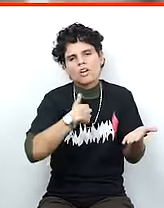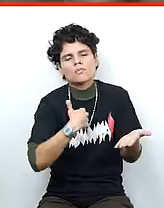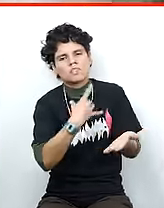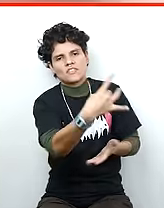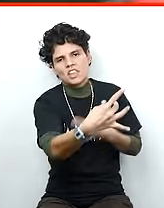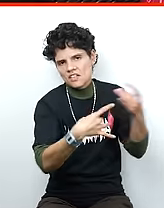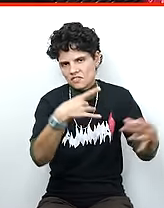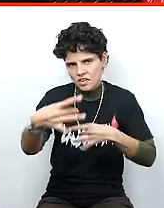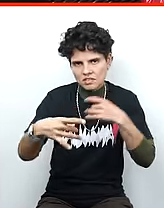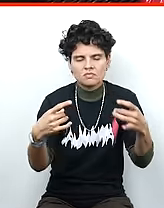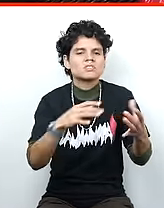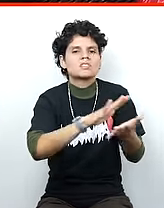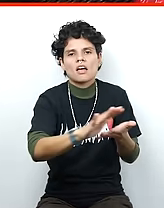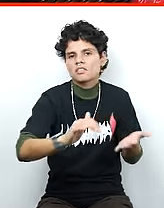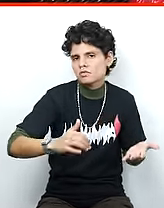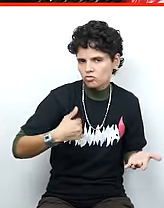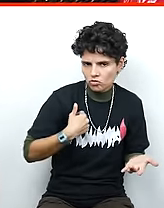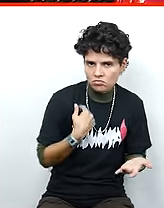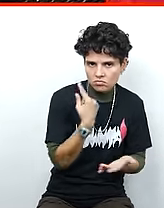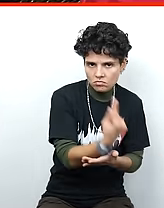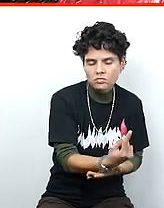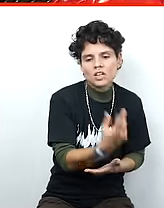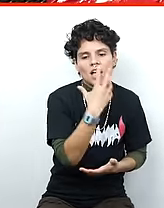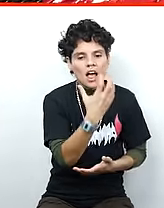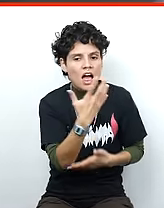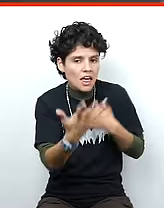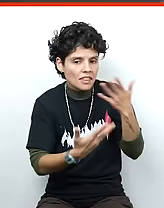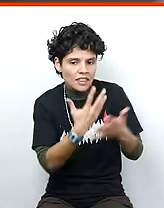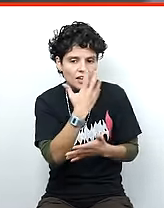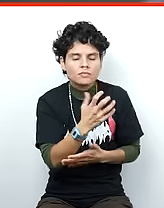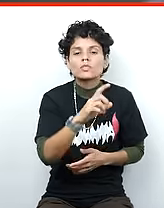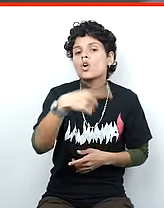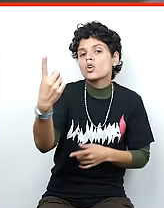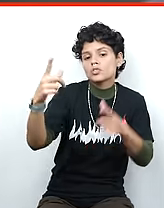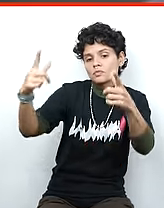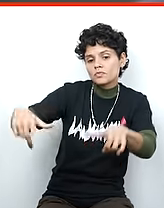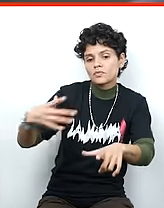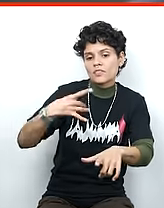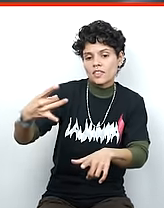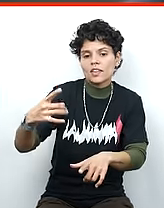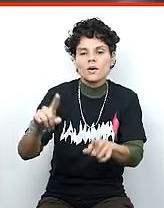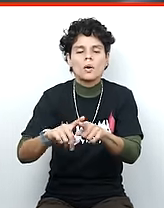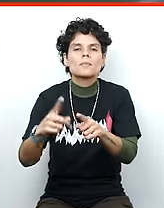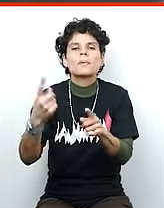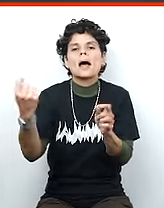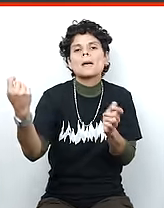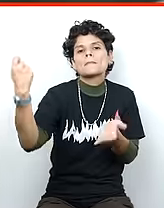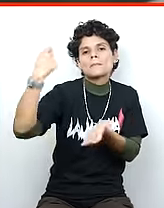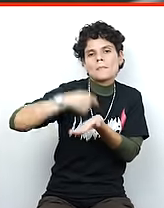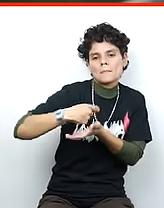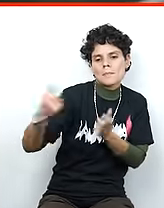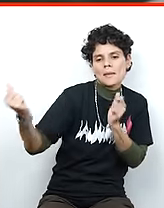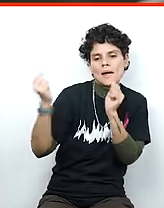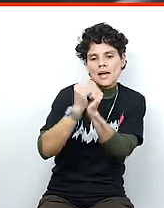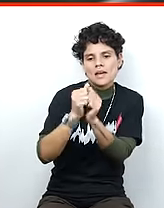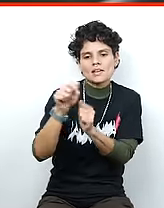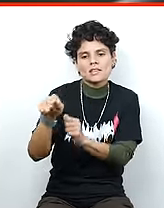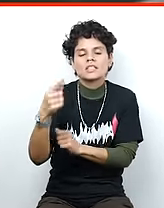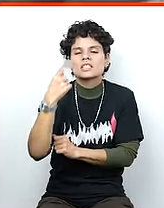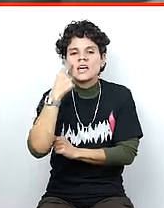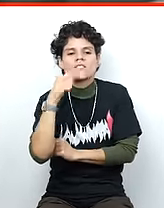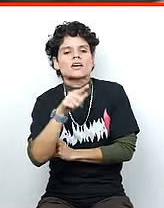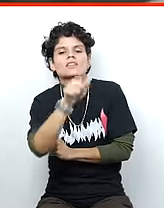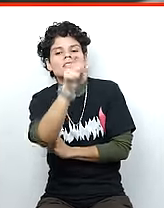todos querían grabar conmigo, todos sabían lo que pasaba allá. Y por ahí un día me dicen, no, hermano, apenas que hay un estudio que me pagaron un featuring. Yo al estudio y estaba